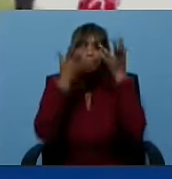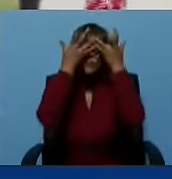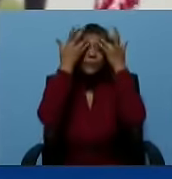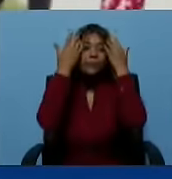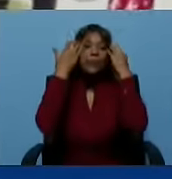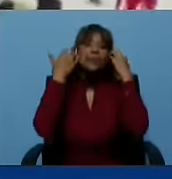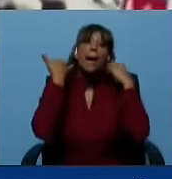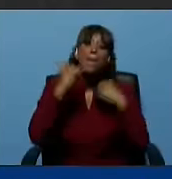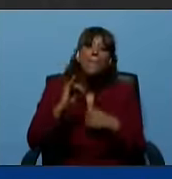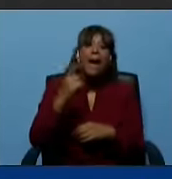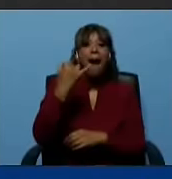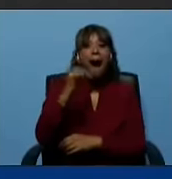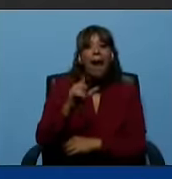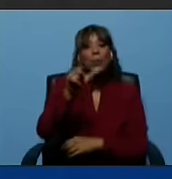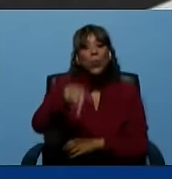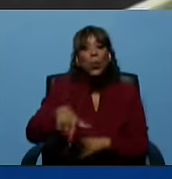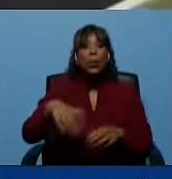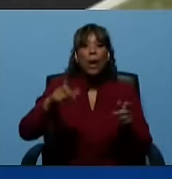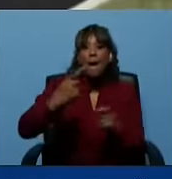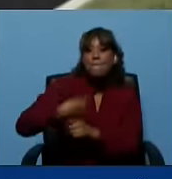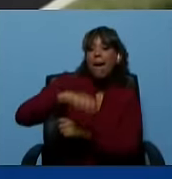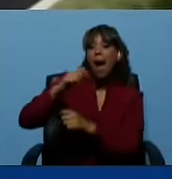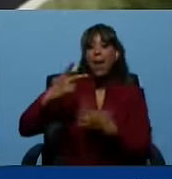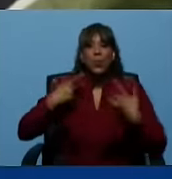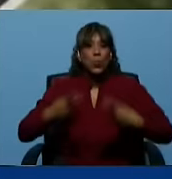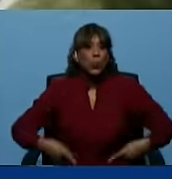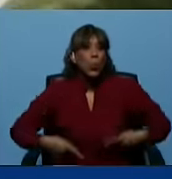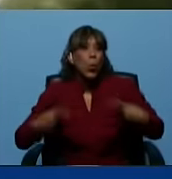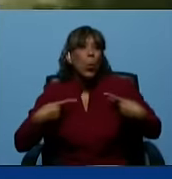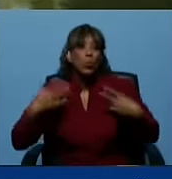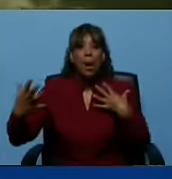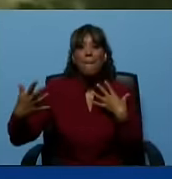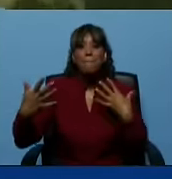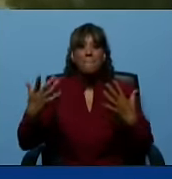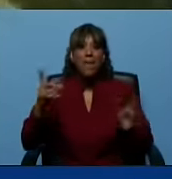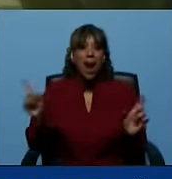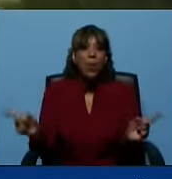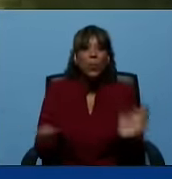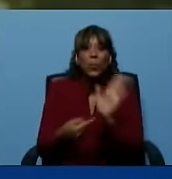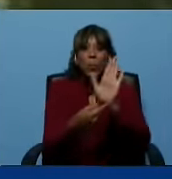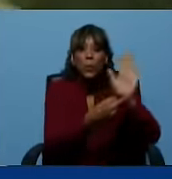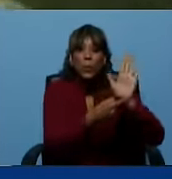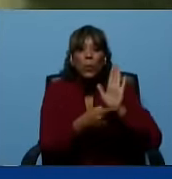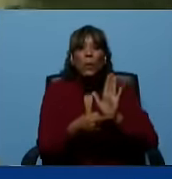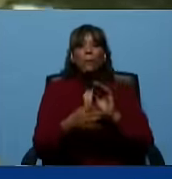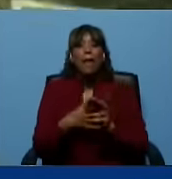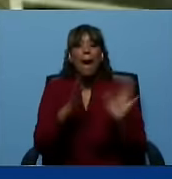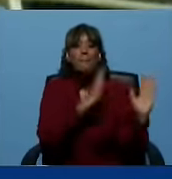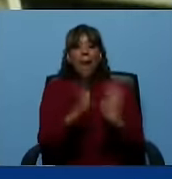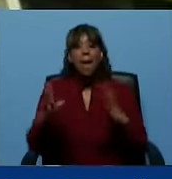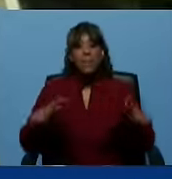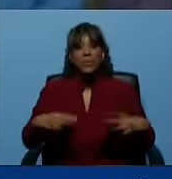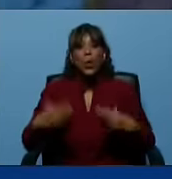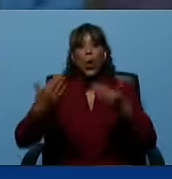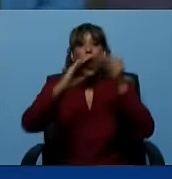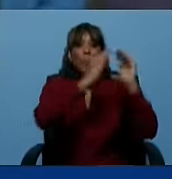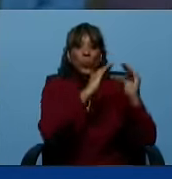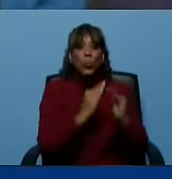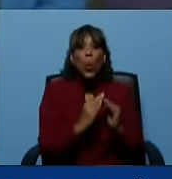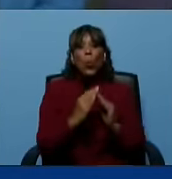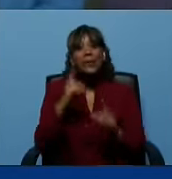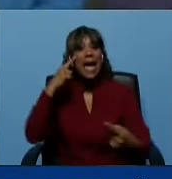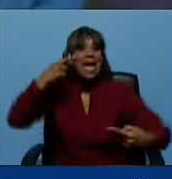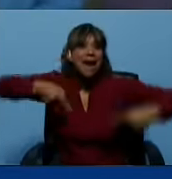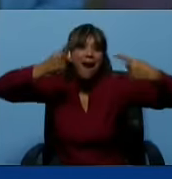También aquí nos encontramos la mesa del Vivir Bien de la Recreación para el lanzamiento del Plan Vacacional Comunitario y Reto